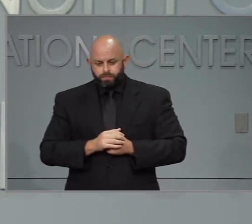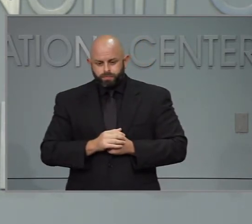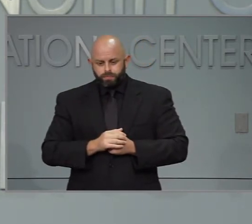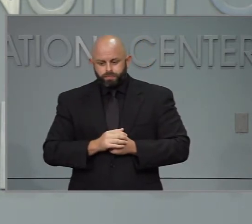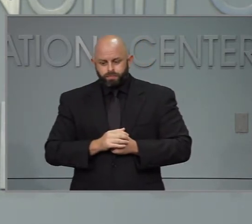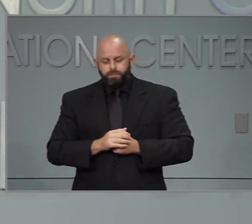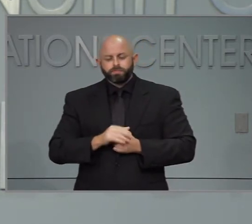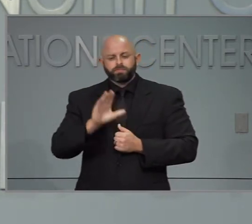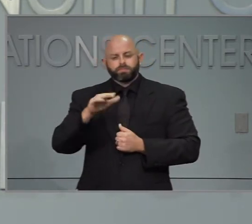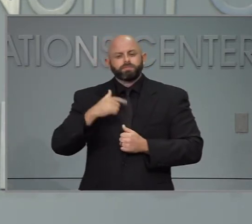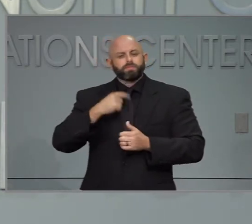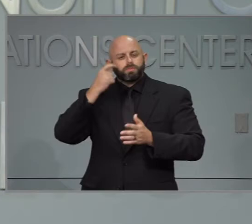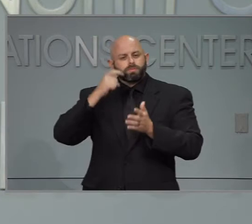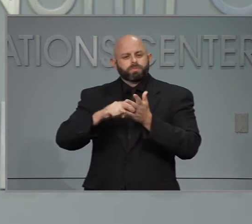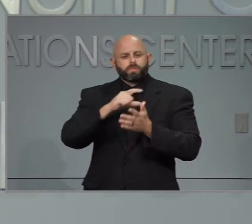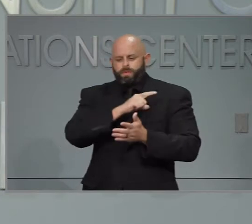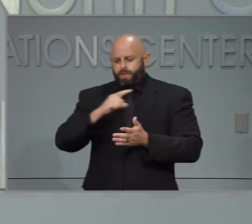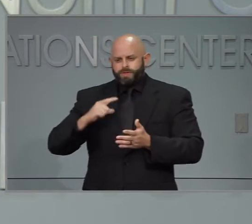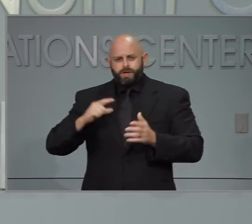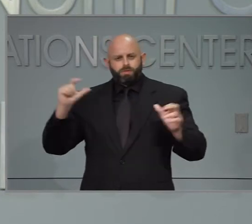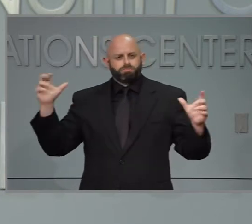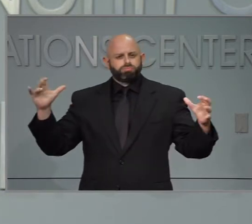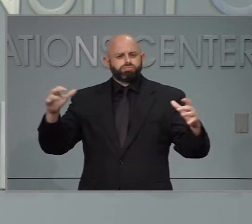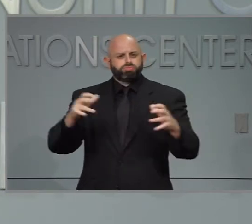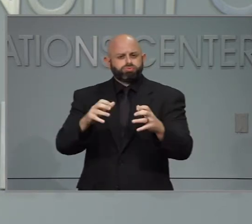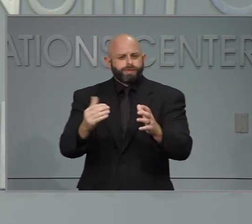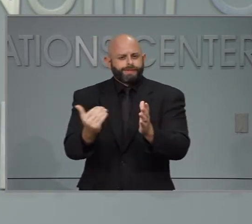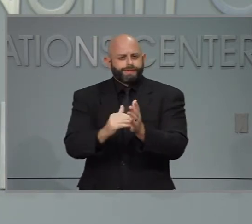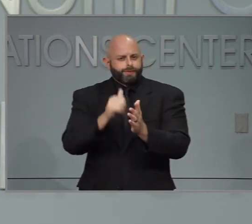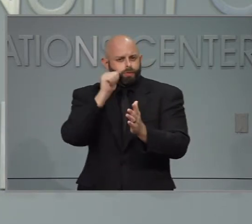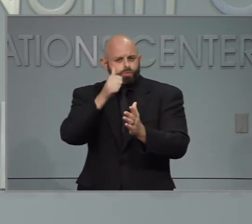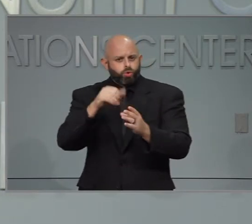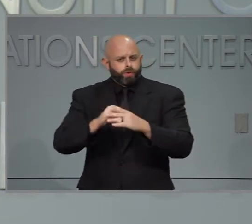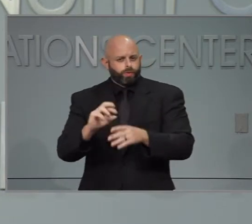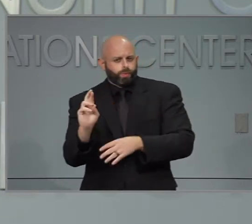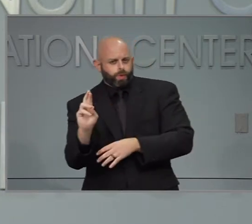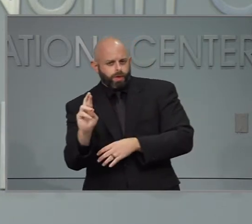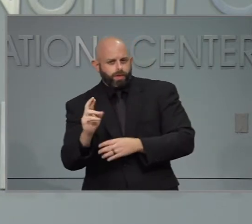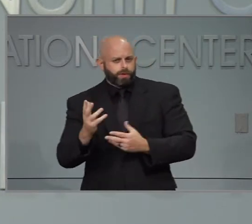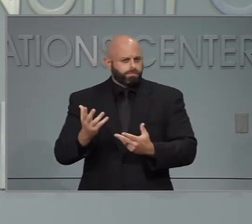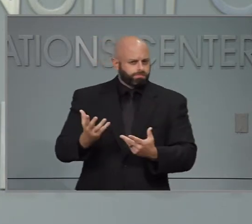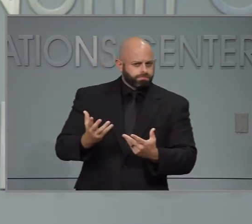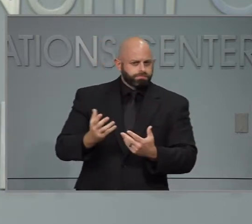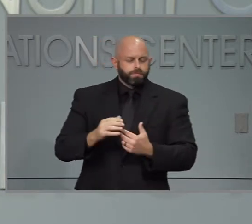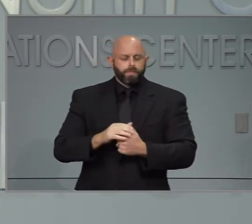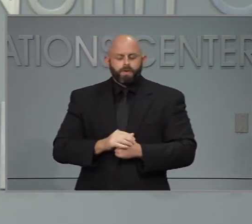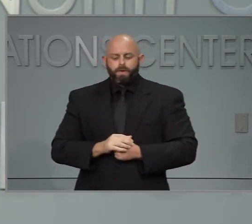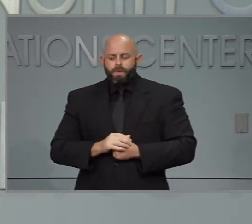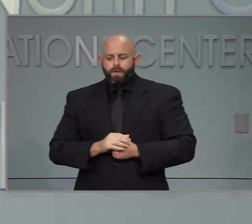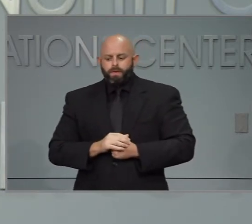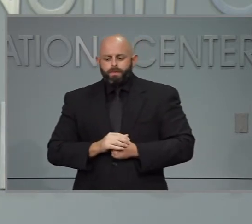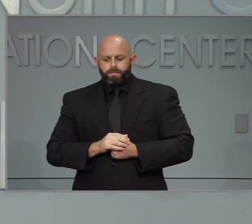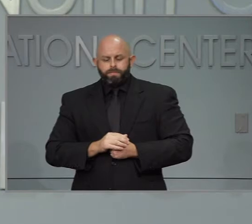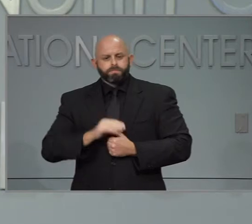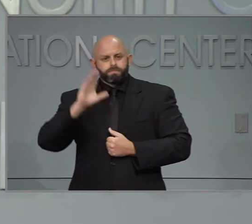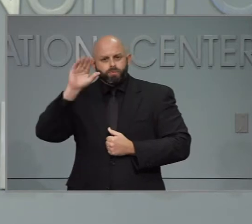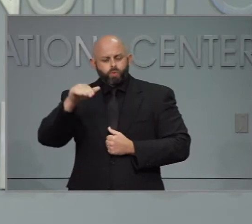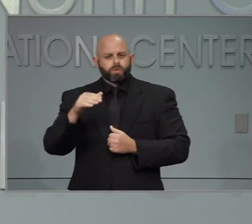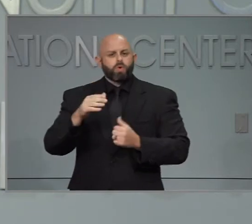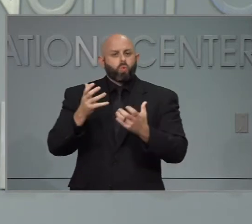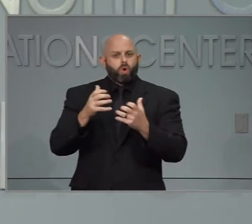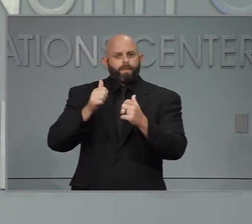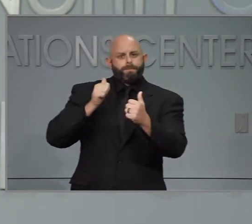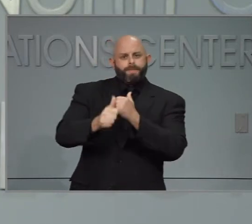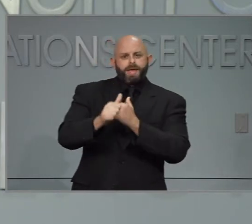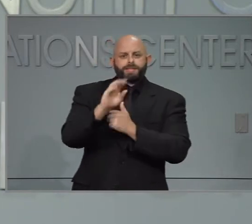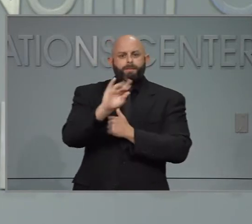La legislatura regresa a actividades mañana. Tal vez haya visto partes del paquete de